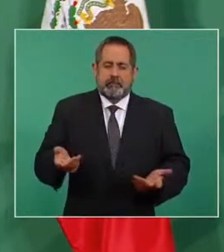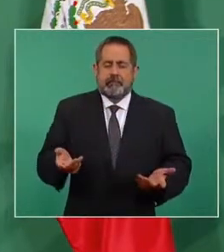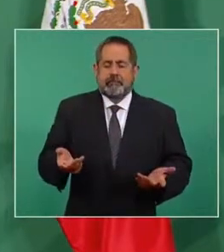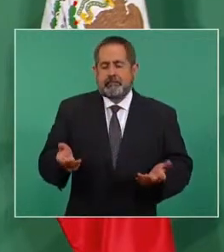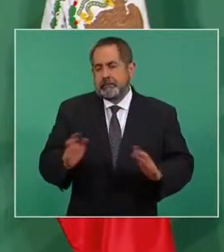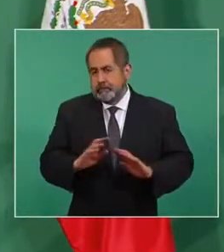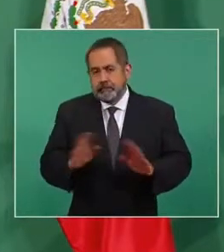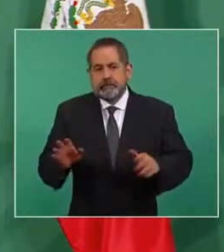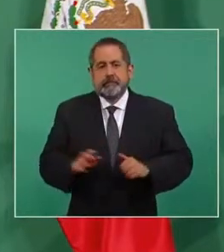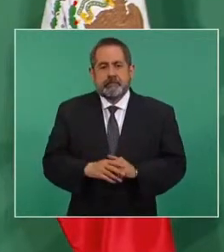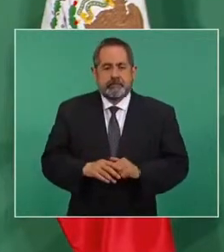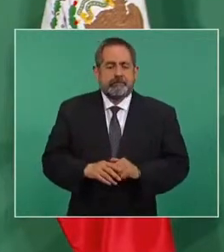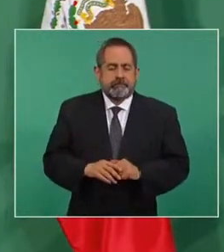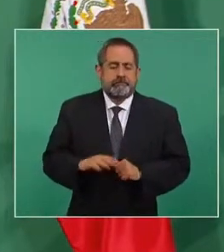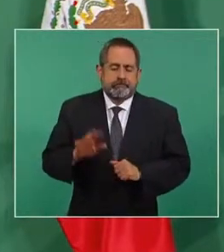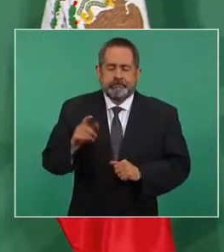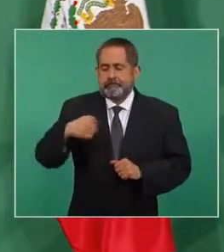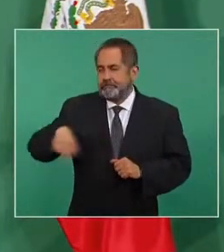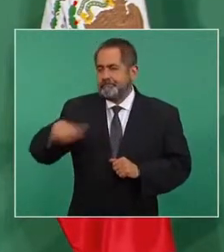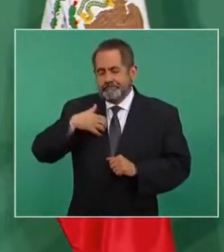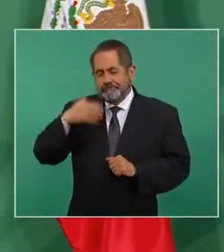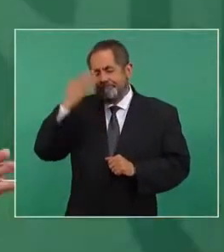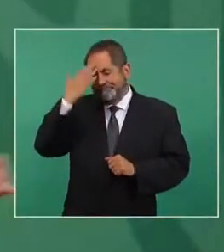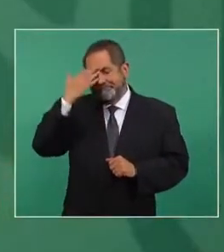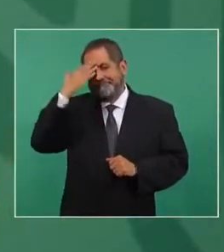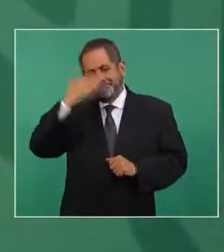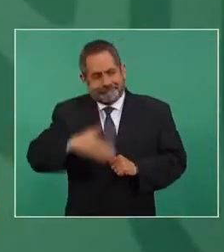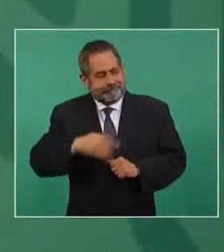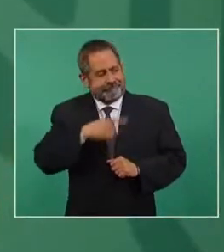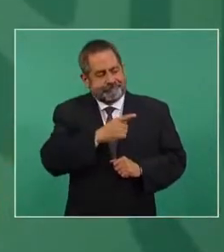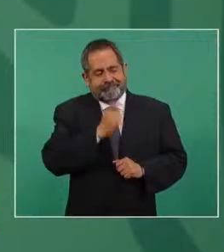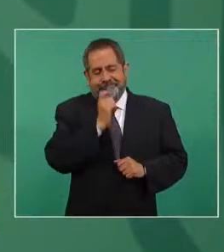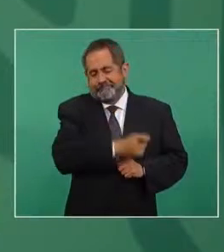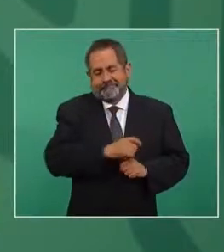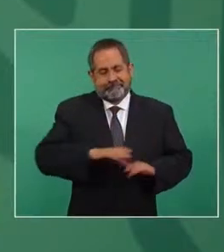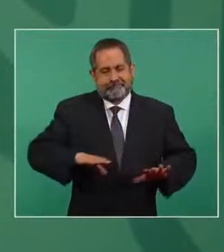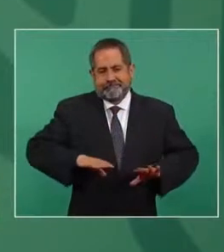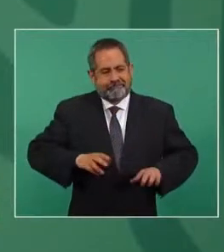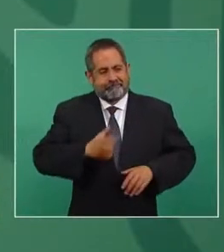Entonces ya sabemos cómo actúan,